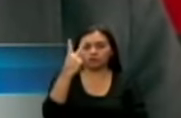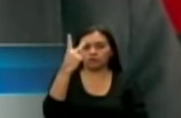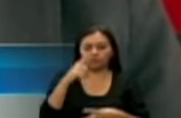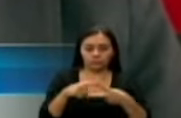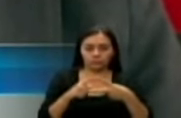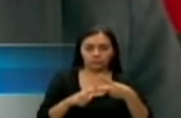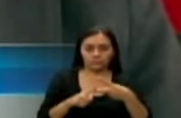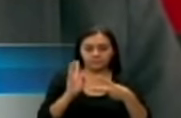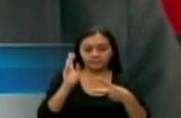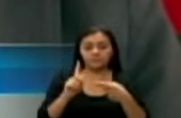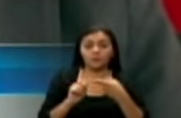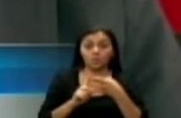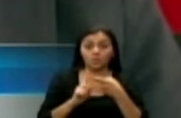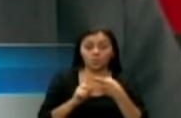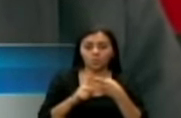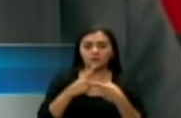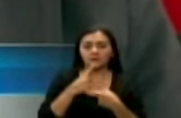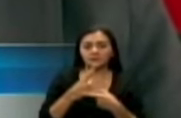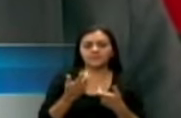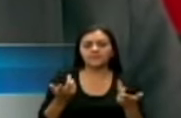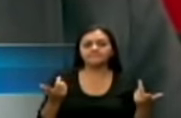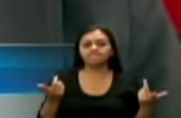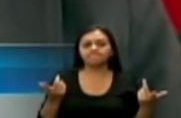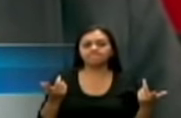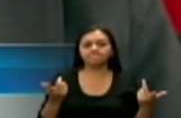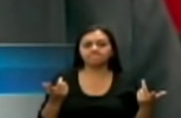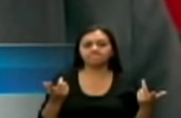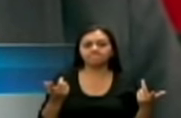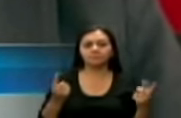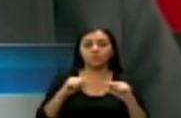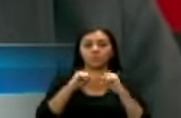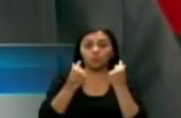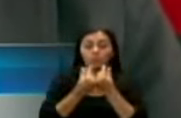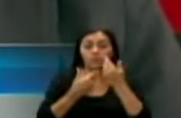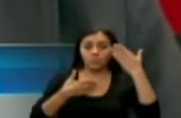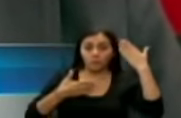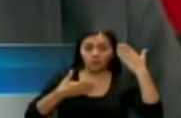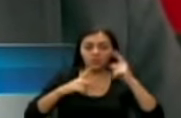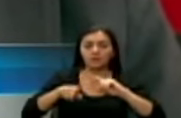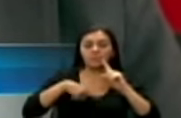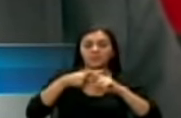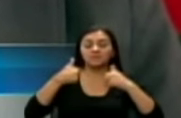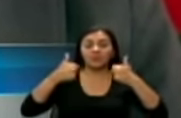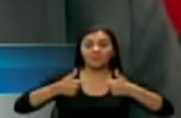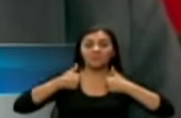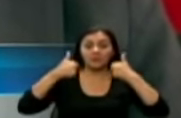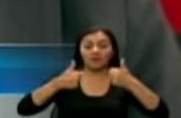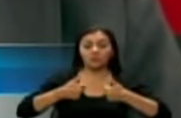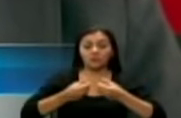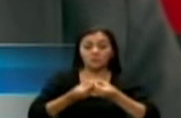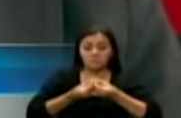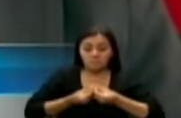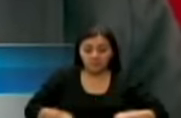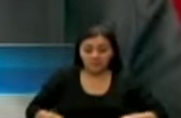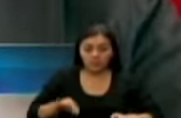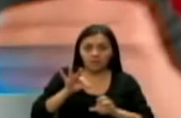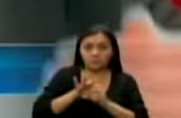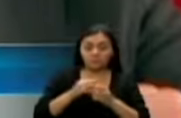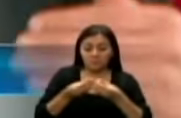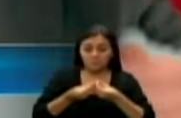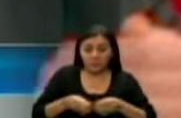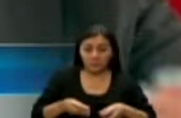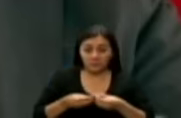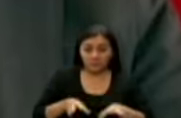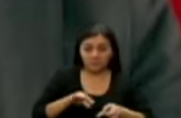primer lugar, que es muy poco común que un partido político y un candidato que pierde elecciones, a las